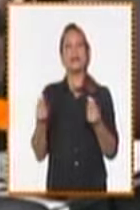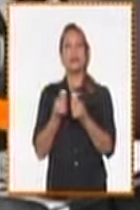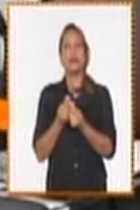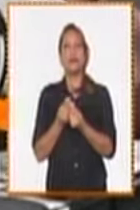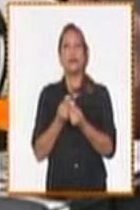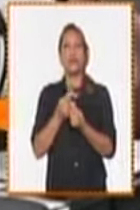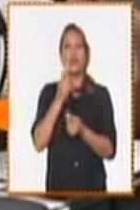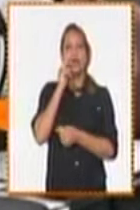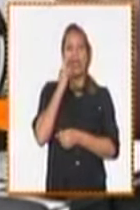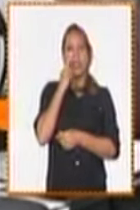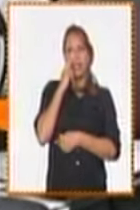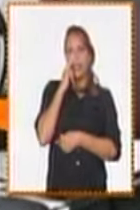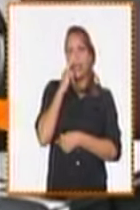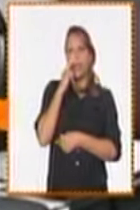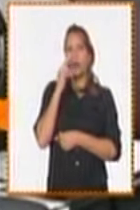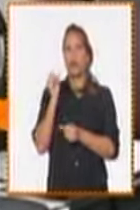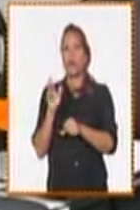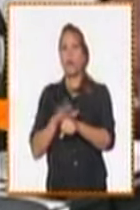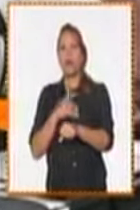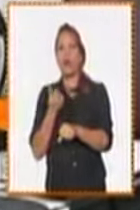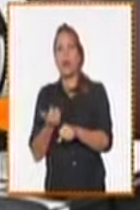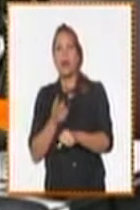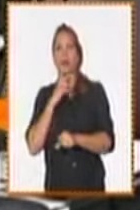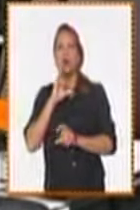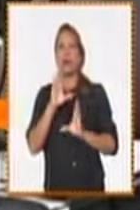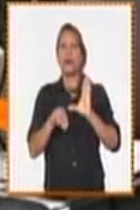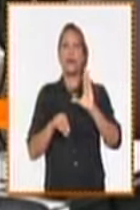negros y mulatos libres a hablar de libertad, a hablar de ese